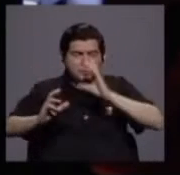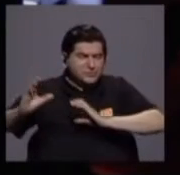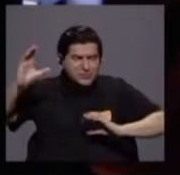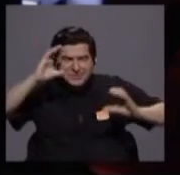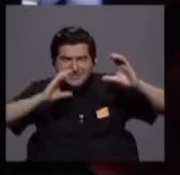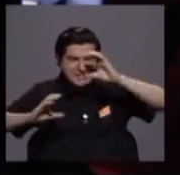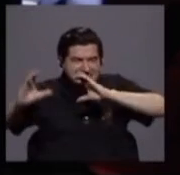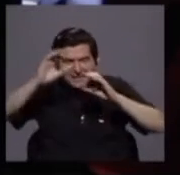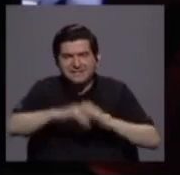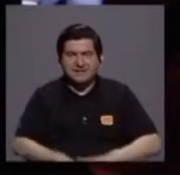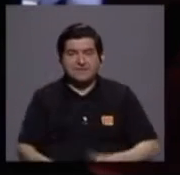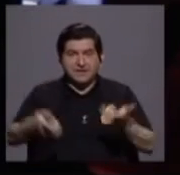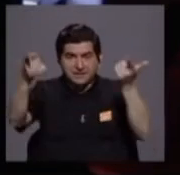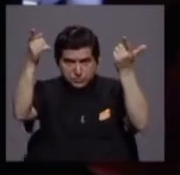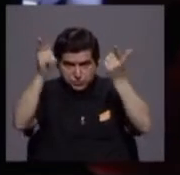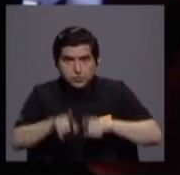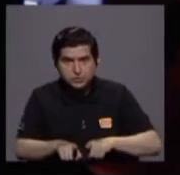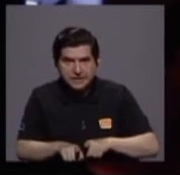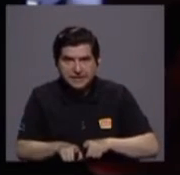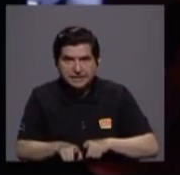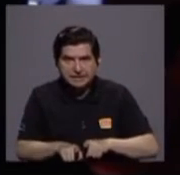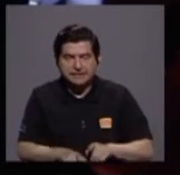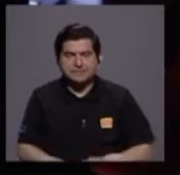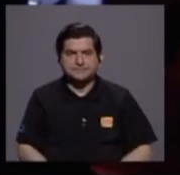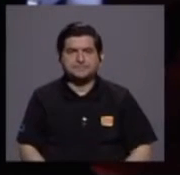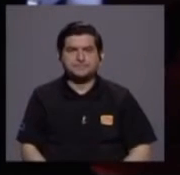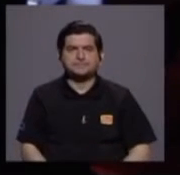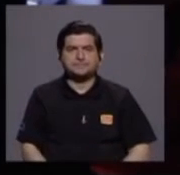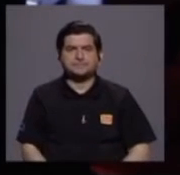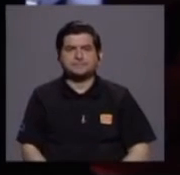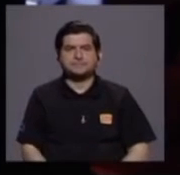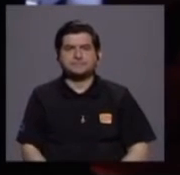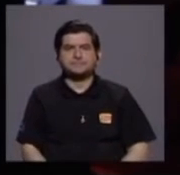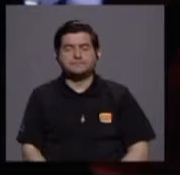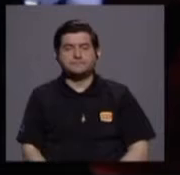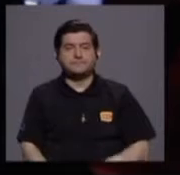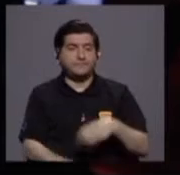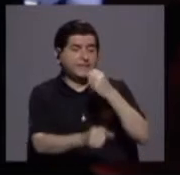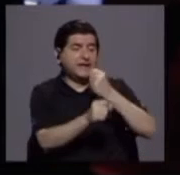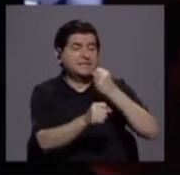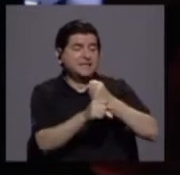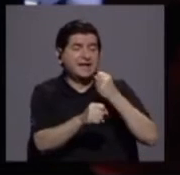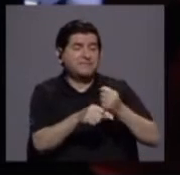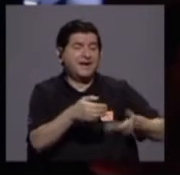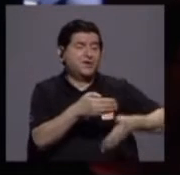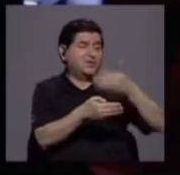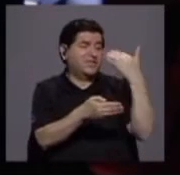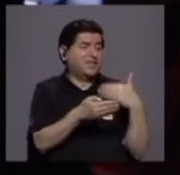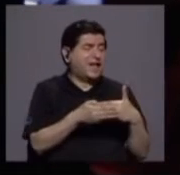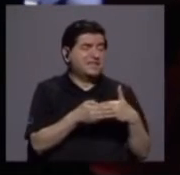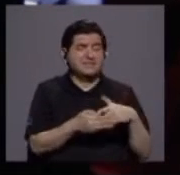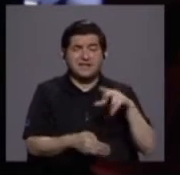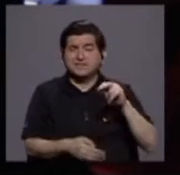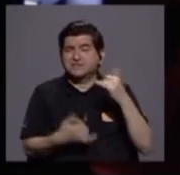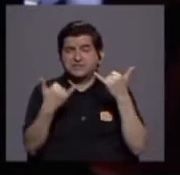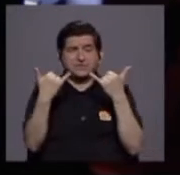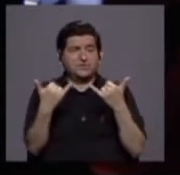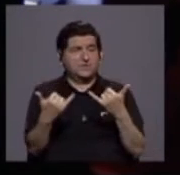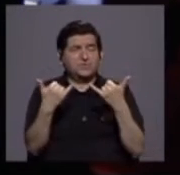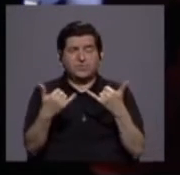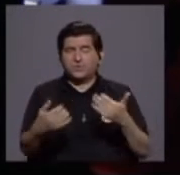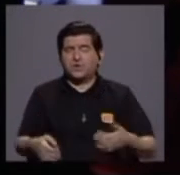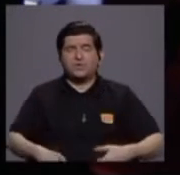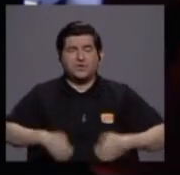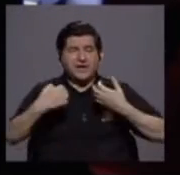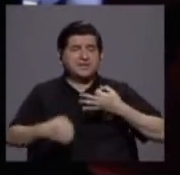científica, que se está dando en que los trabajos que existían en el pasado no necesariamente van a existir